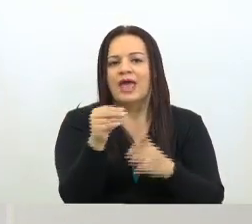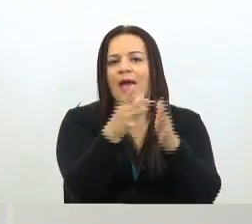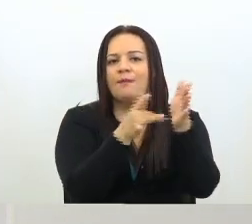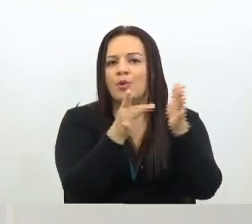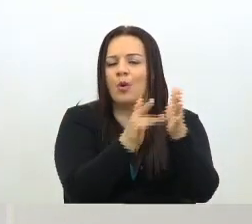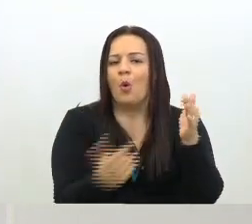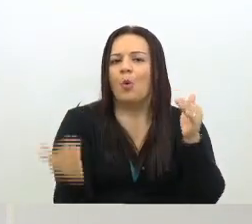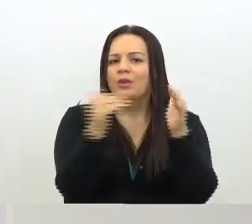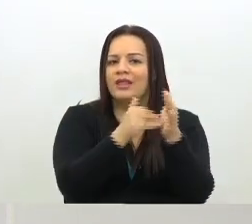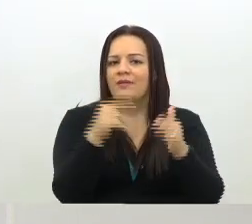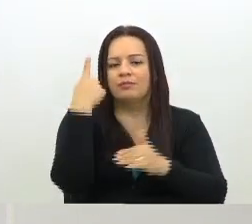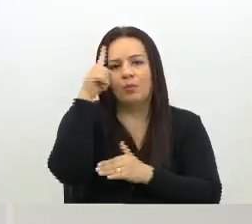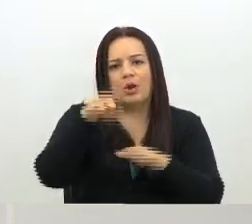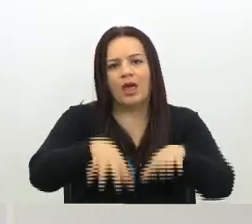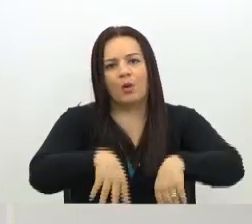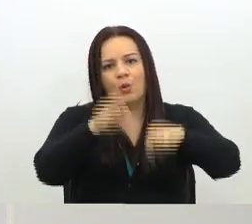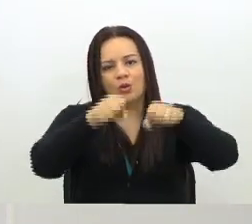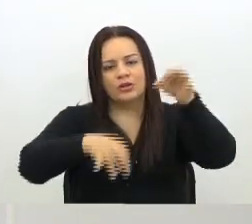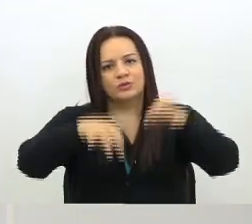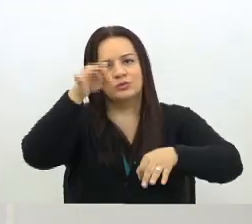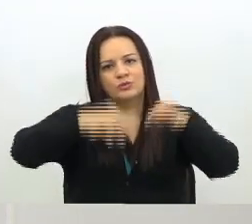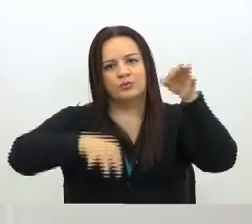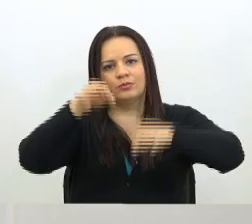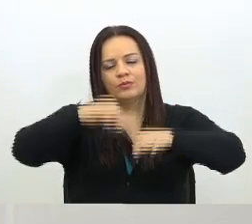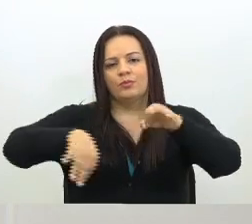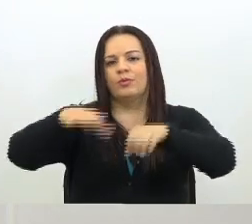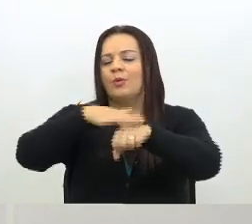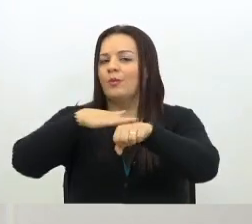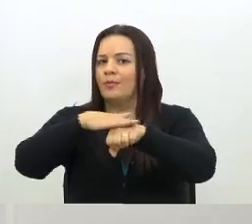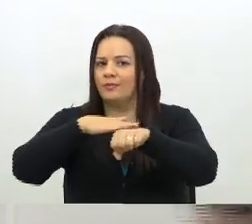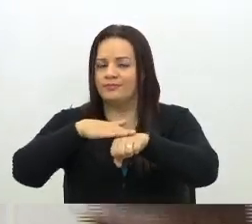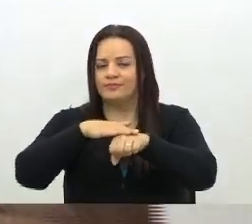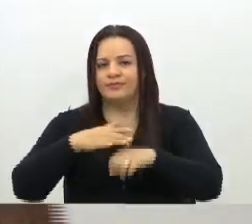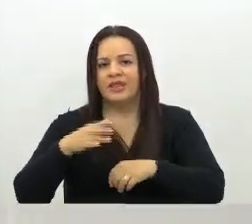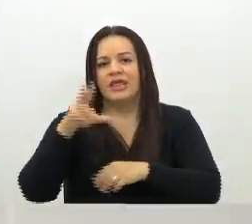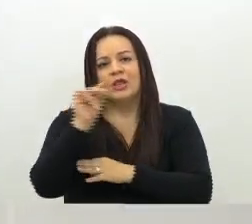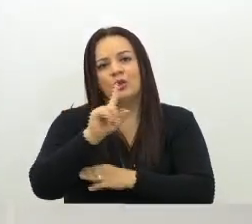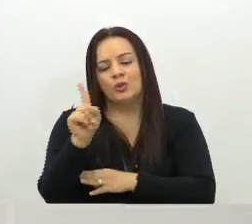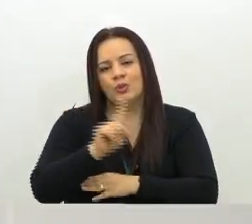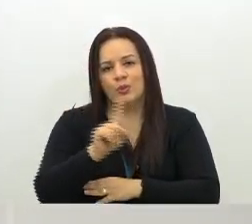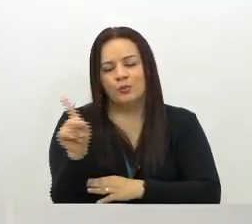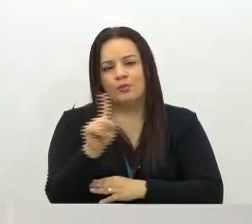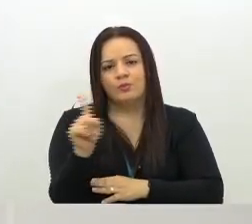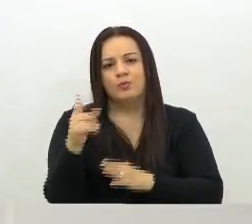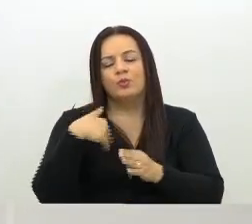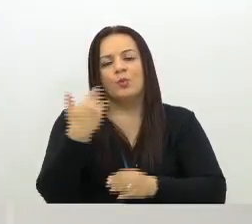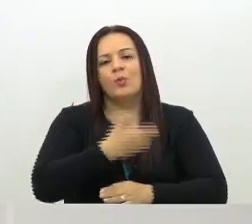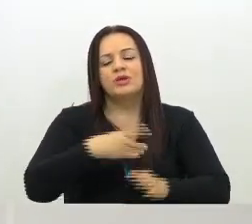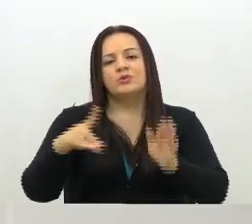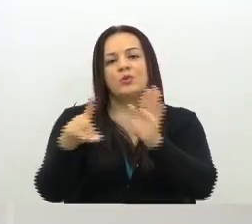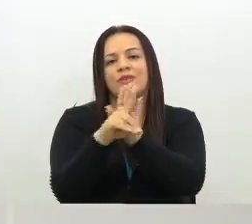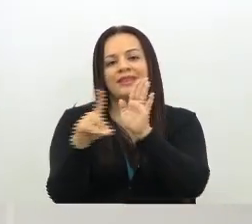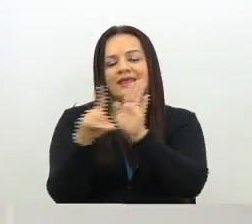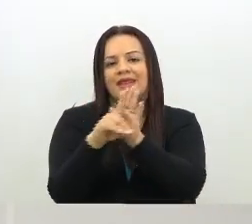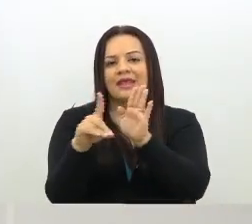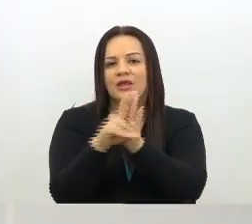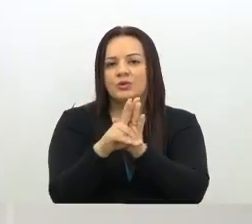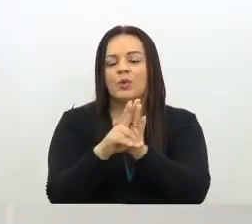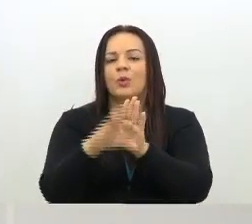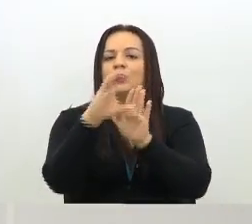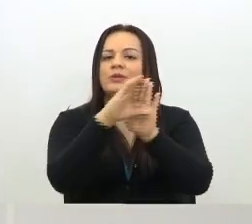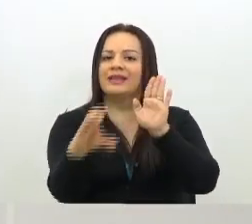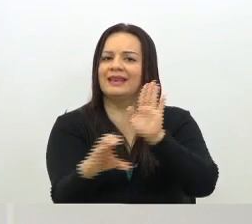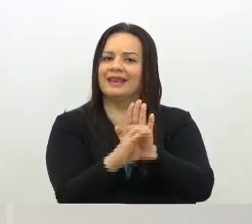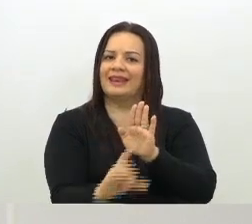más. Que no nos dejemos mangonear. Es nuestro derecho constitucional legislar